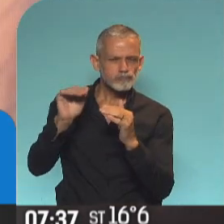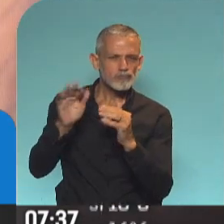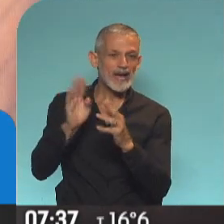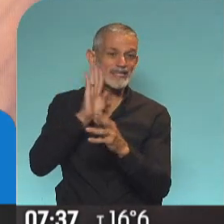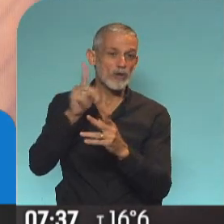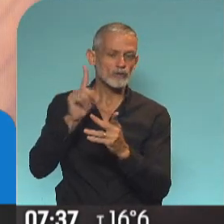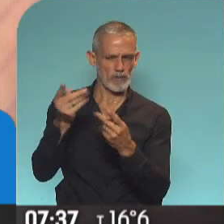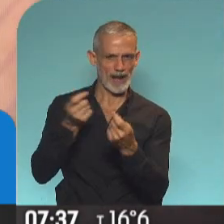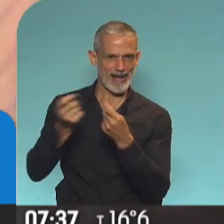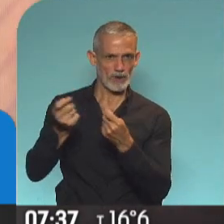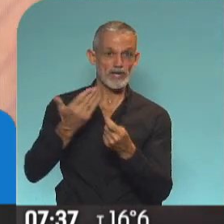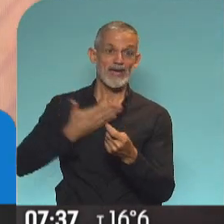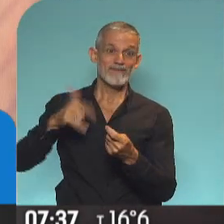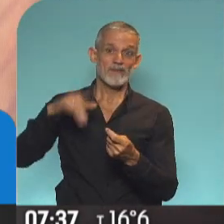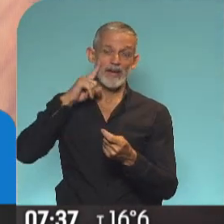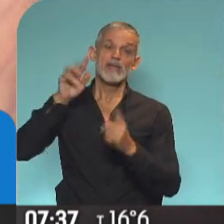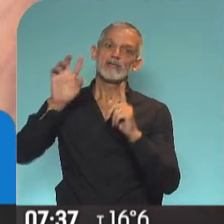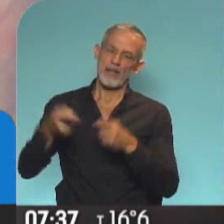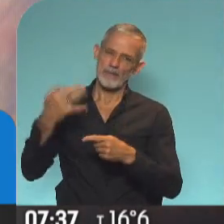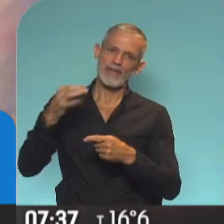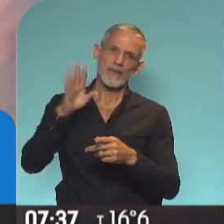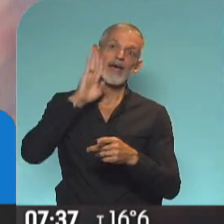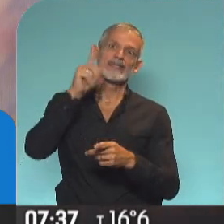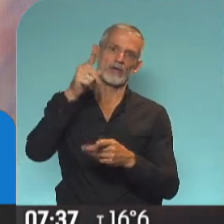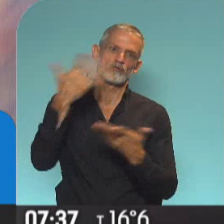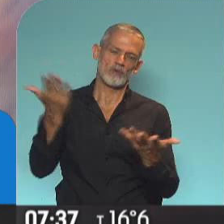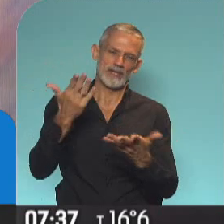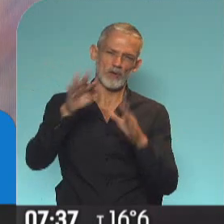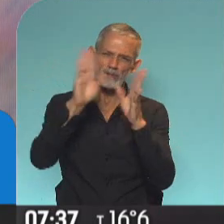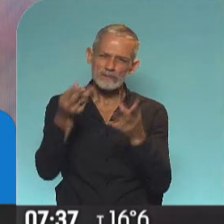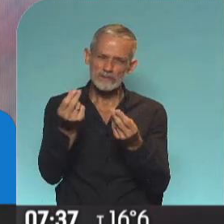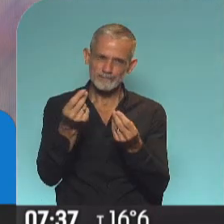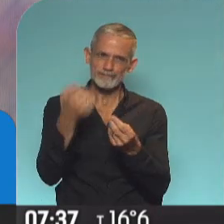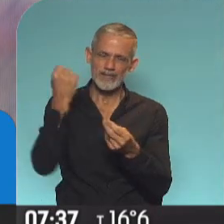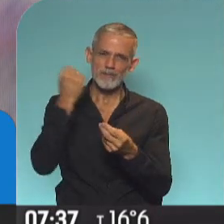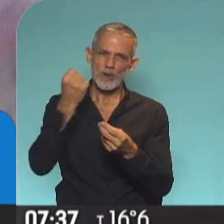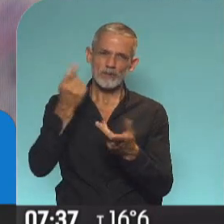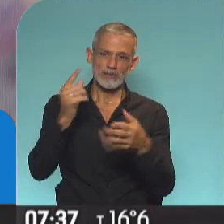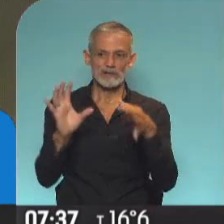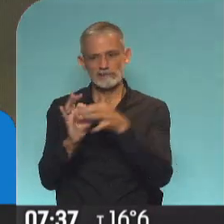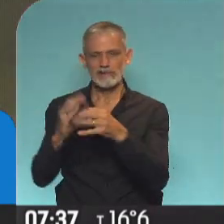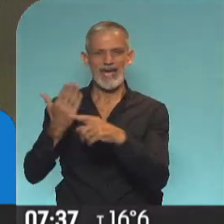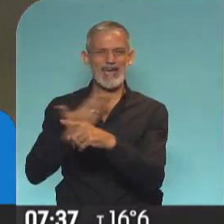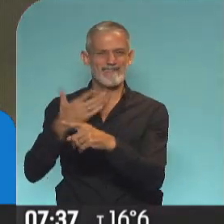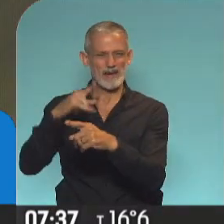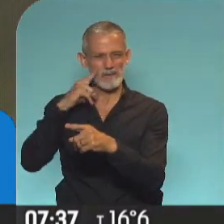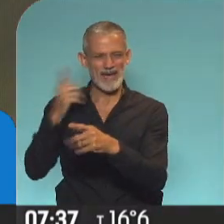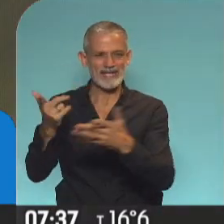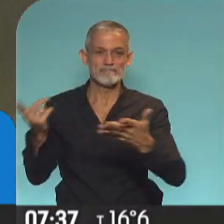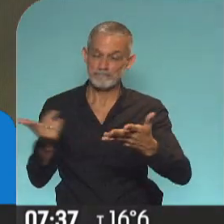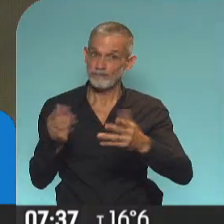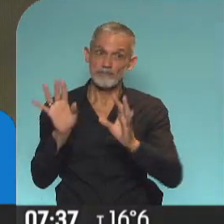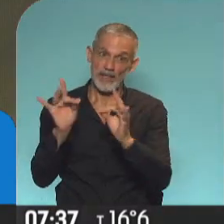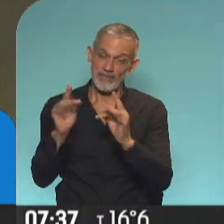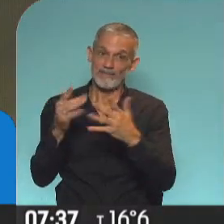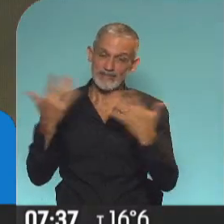con el FMI también tenés que negociar con Estados Unidos, que tiene un rol clave en el Fondo Monetario. Sí, se complejiza el tema, ¿no? Bueno,